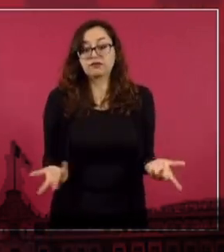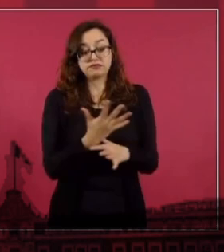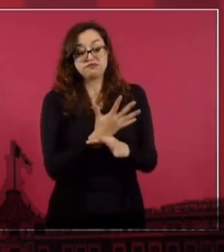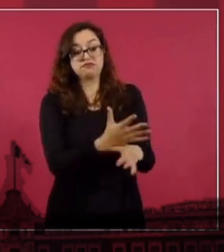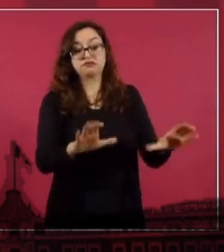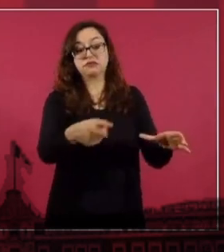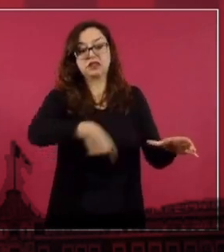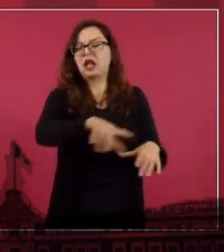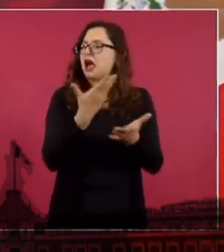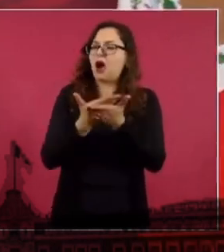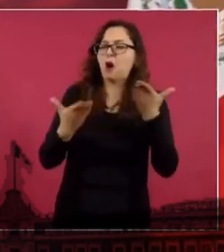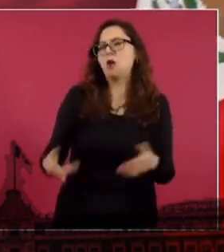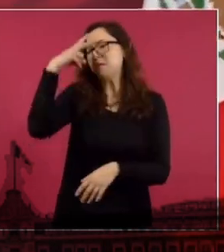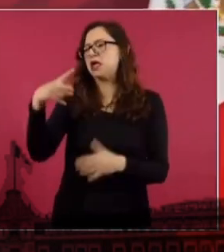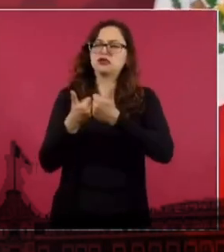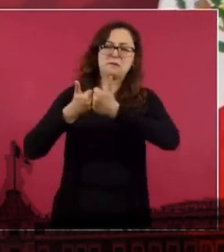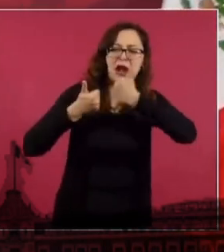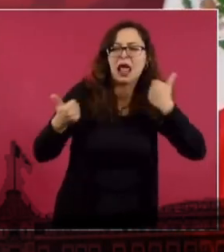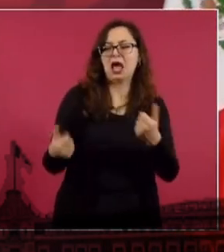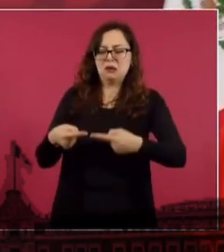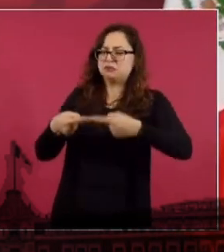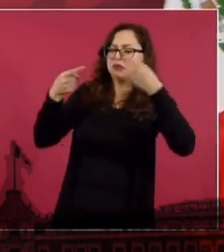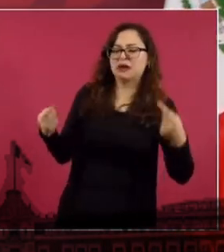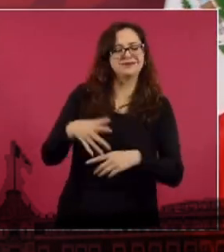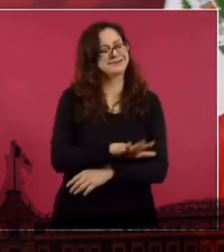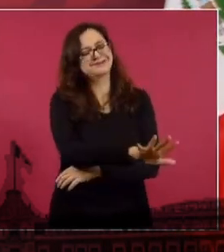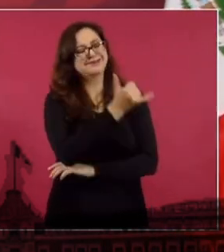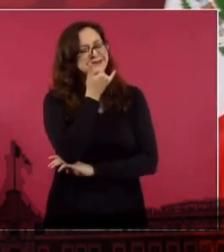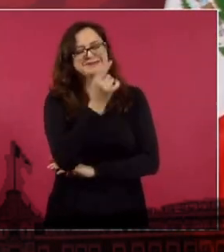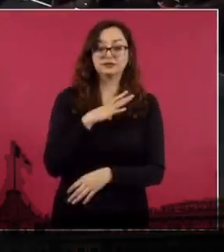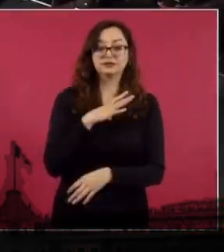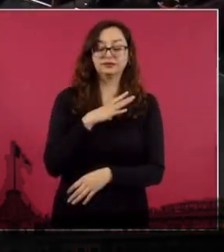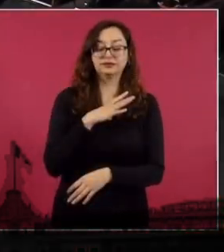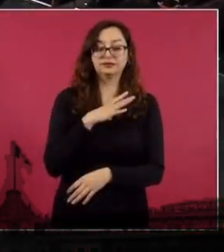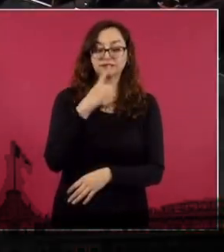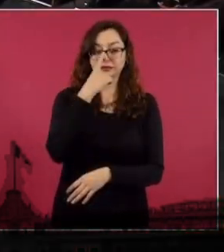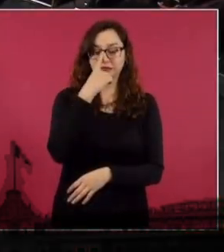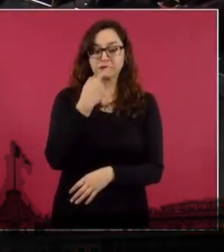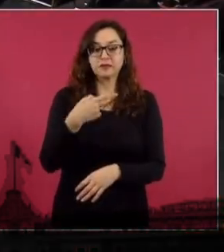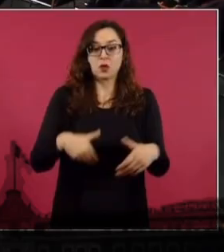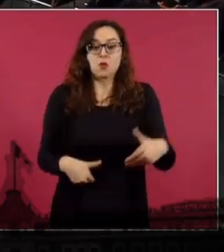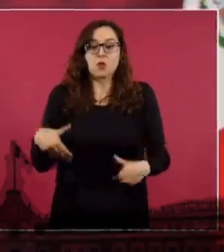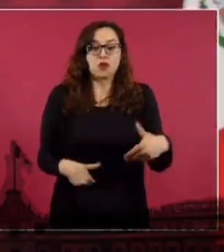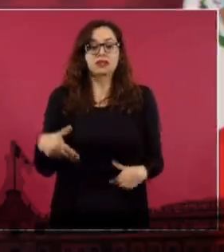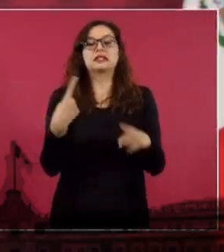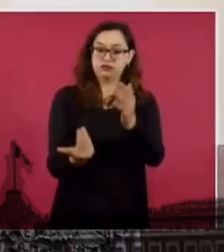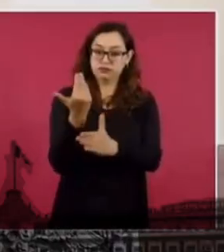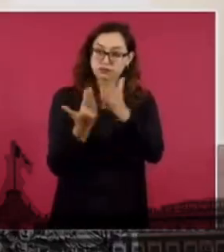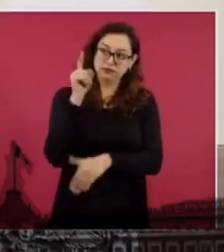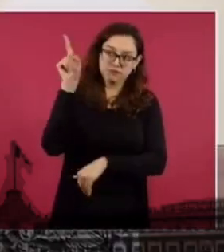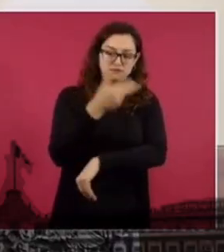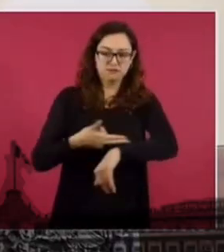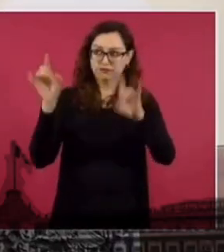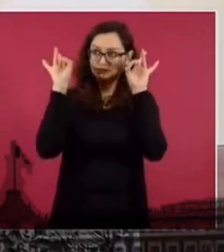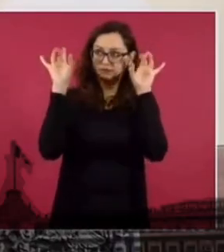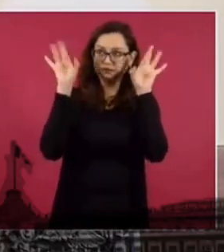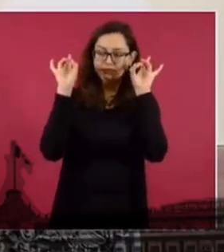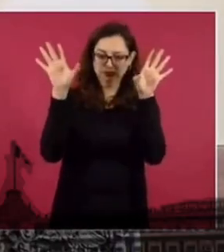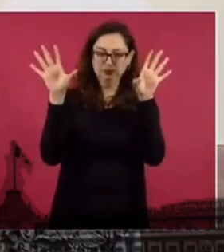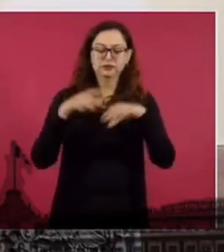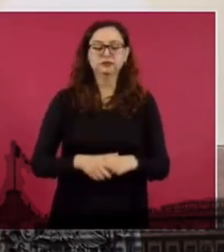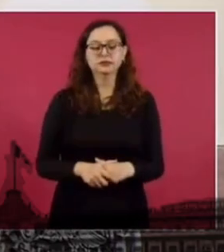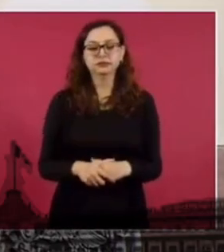está polarizado. No, el pueblo de México está unido como nunca. La única inconformidad está en la élite. Vamos a estar aquí hablando